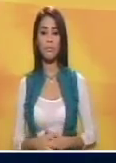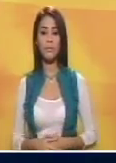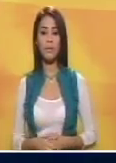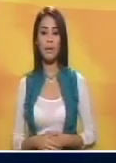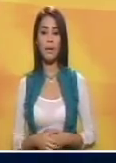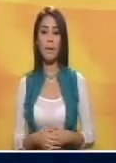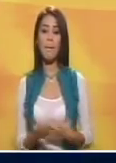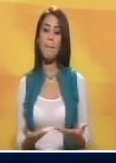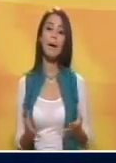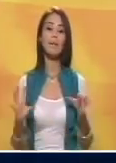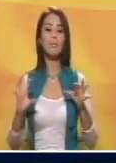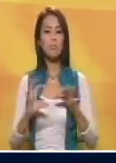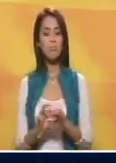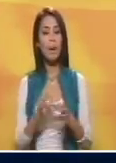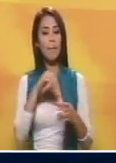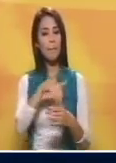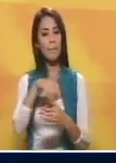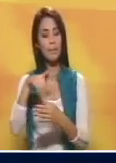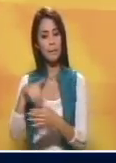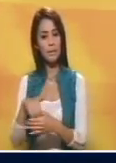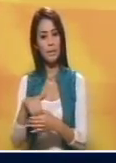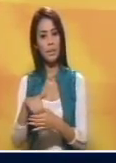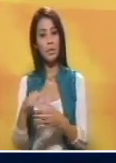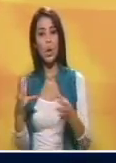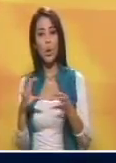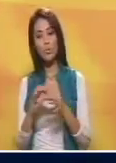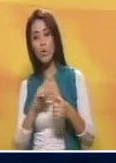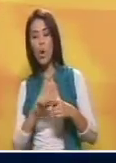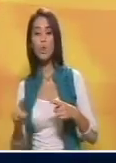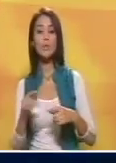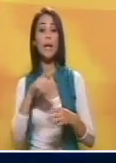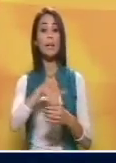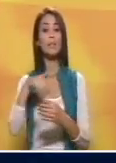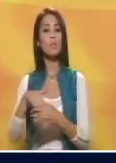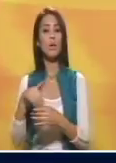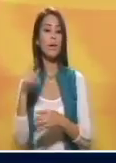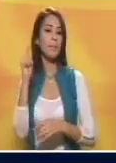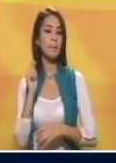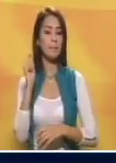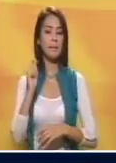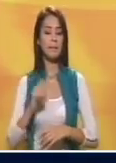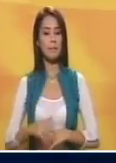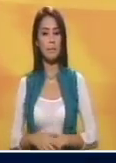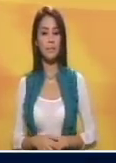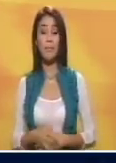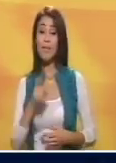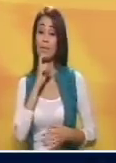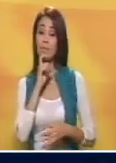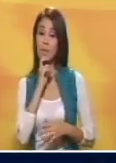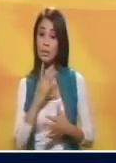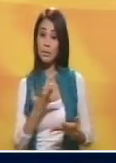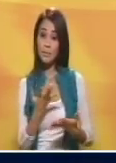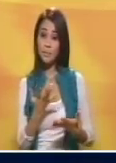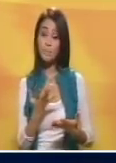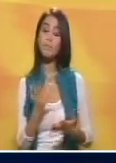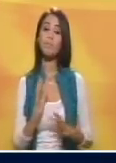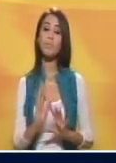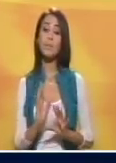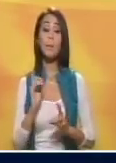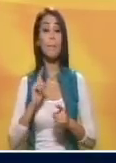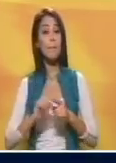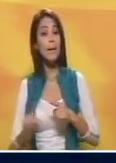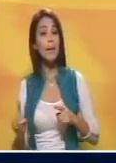hacer conjuntas una elección presidencial con otras elecciones que son técnicamente mucho más complejas. Sin embargo,